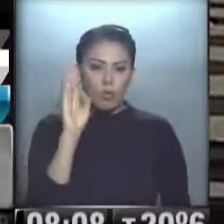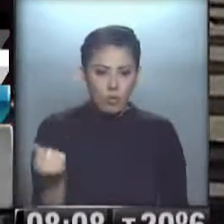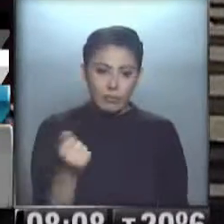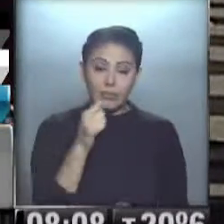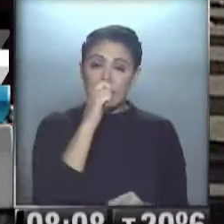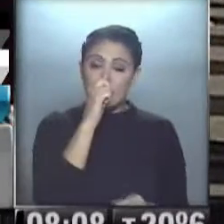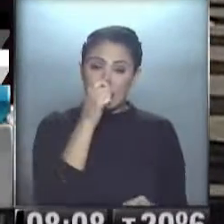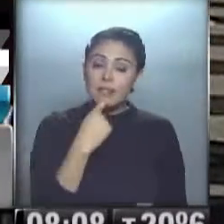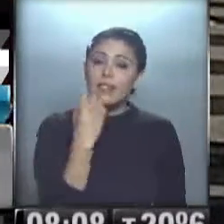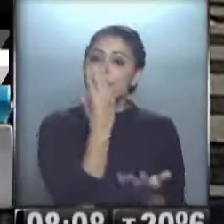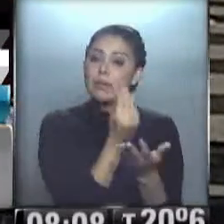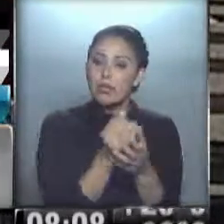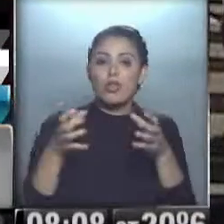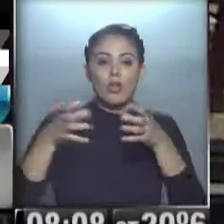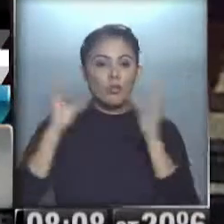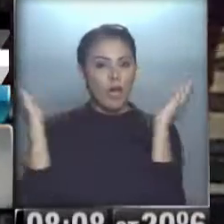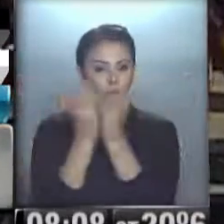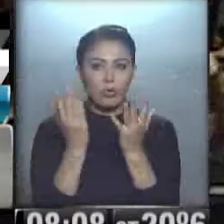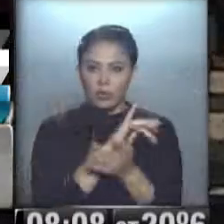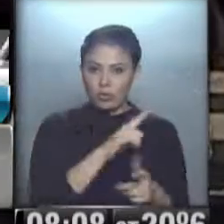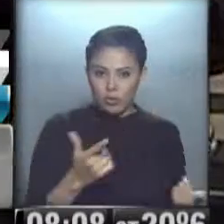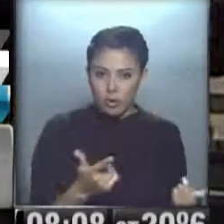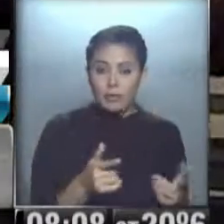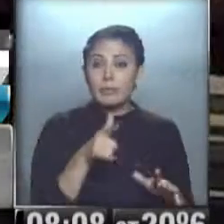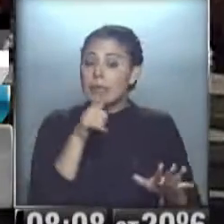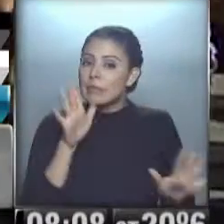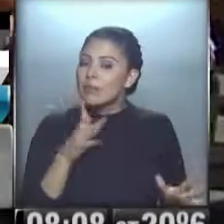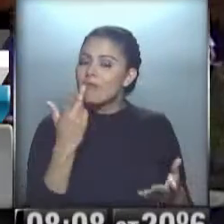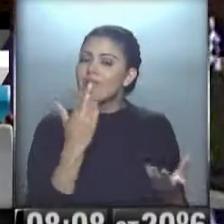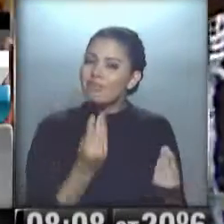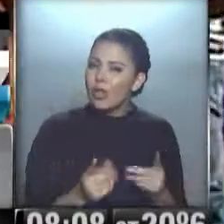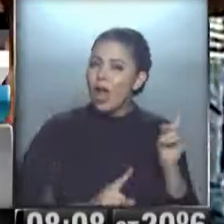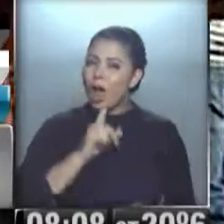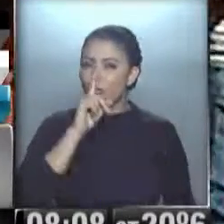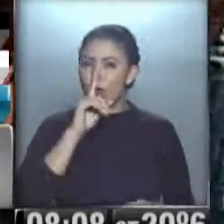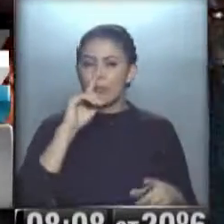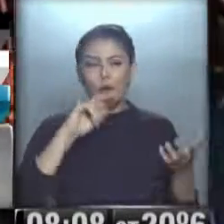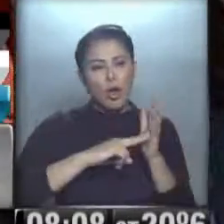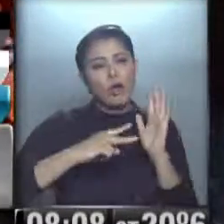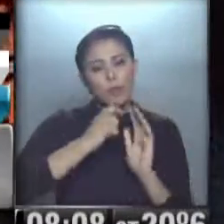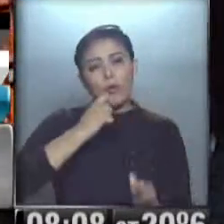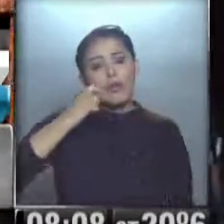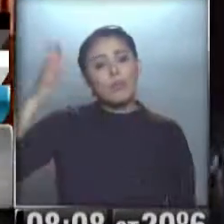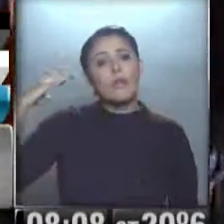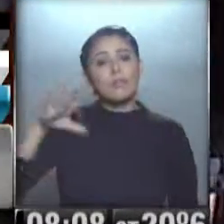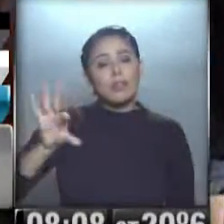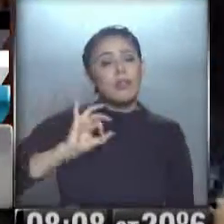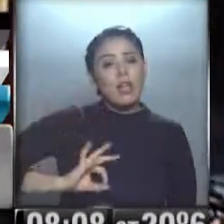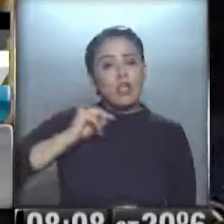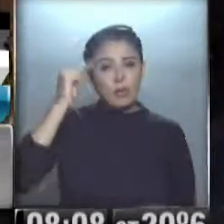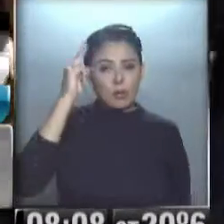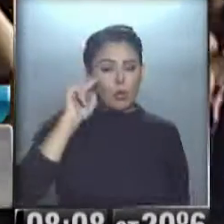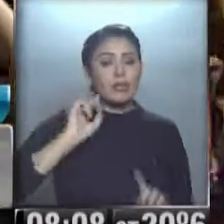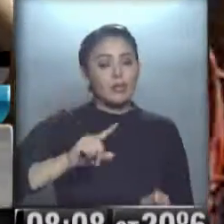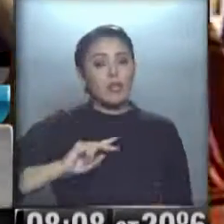no se amplíe la representación del claustro estudiantil se temen que se repitan algunos incidentes que se dieron durante las elecciones del año 2009 y